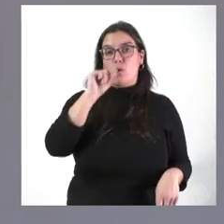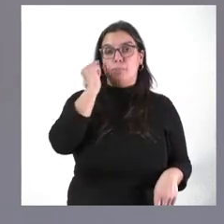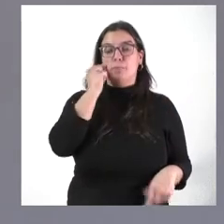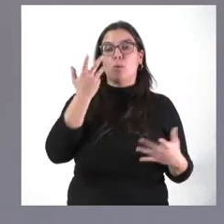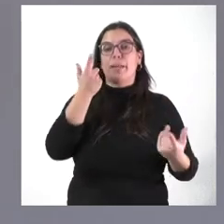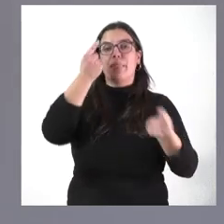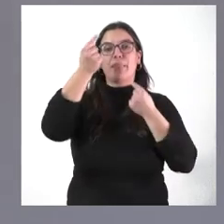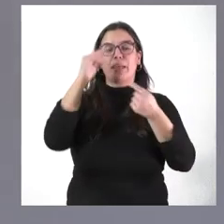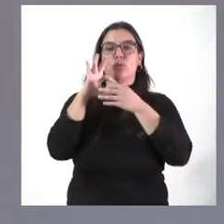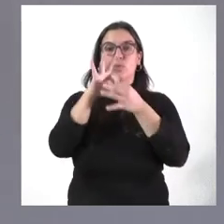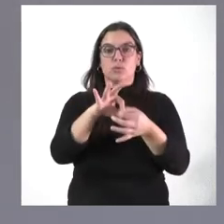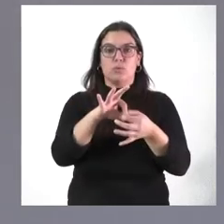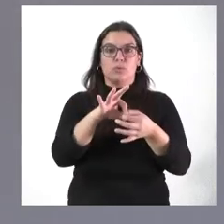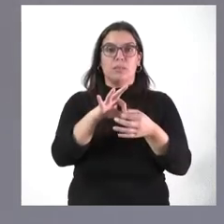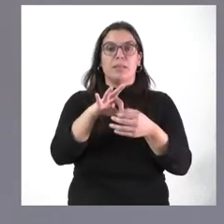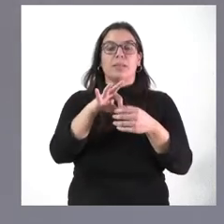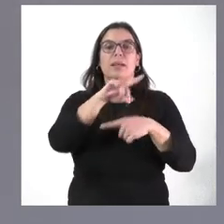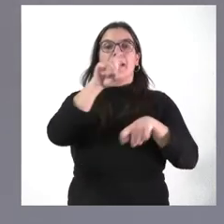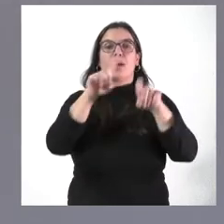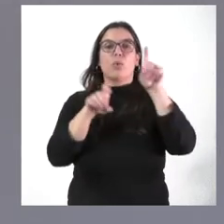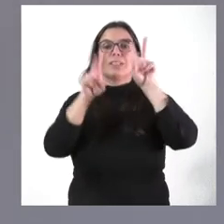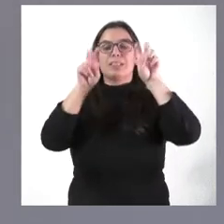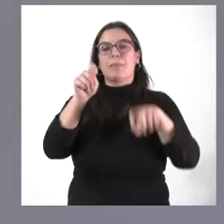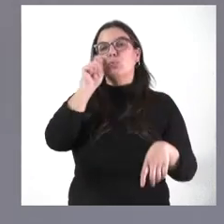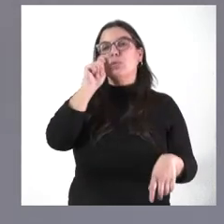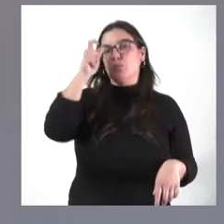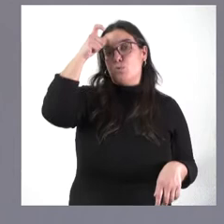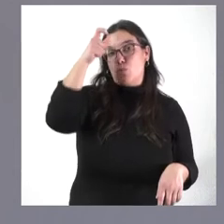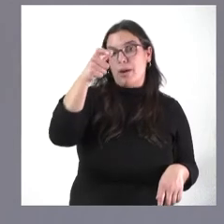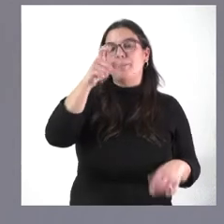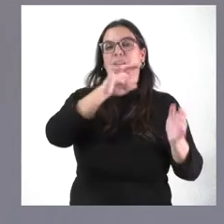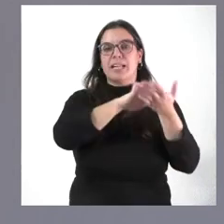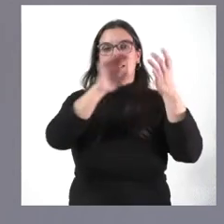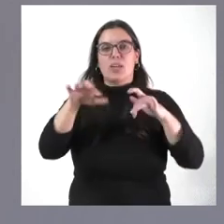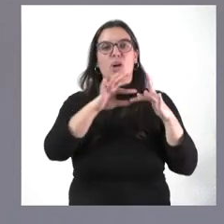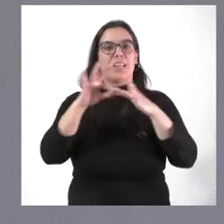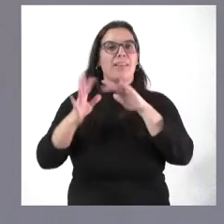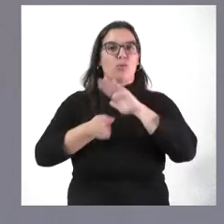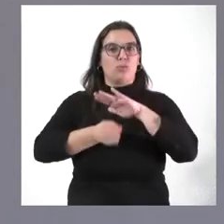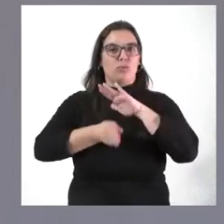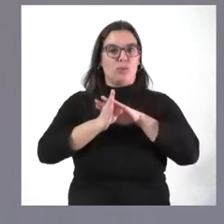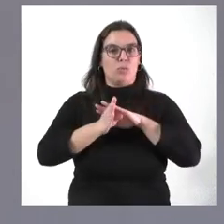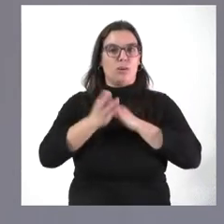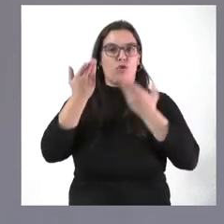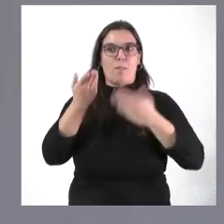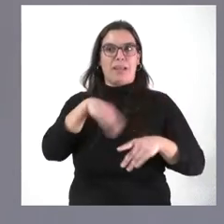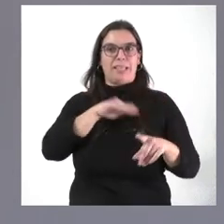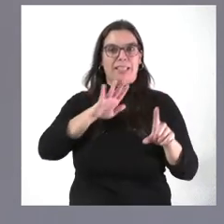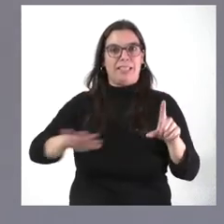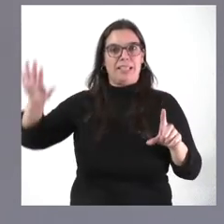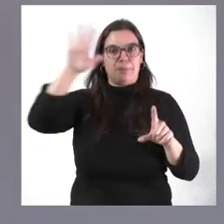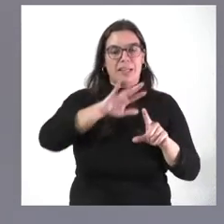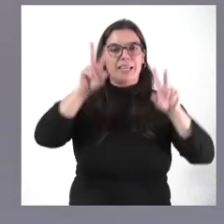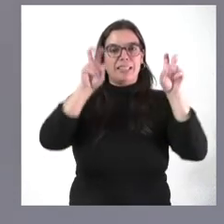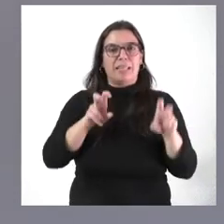vinculados a las encuestas sobre turismo rural Castilla y león sigue manteniendo el liderazgo nacional en materia de